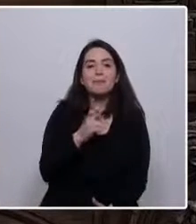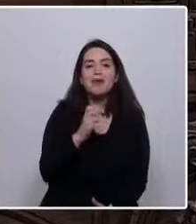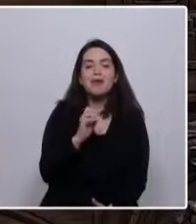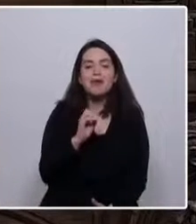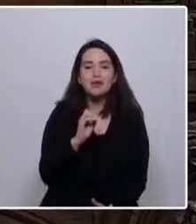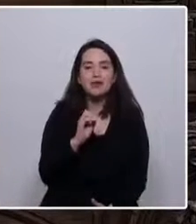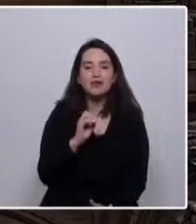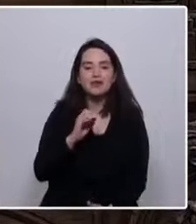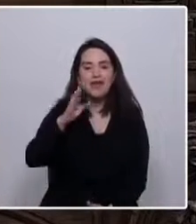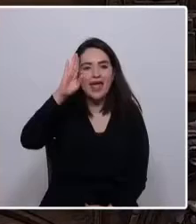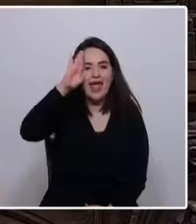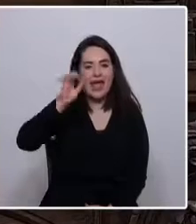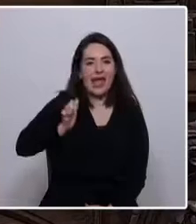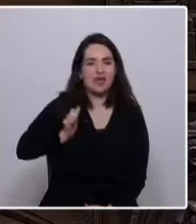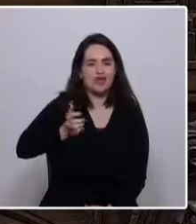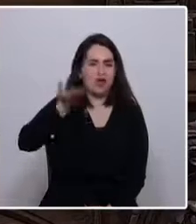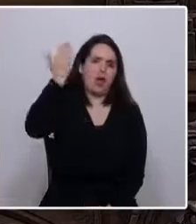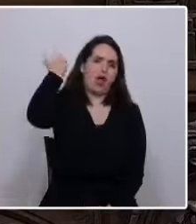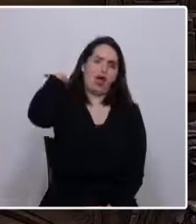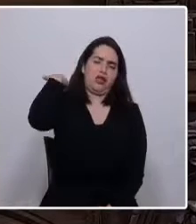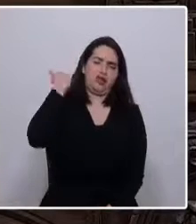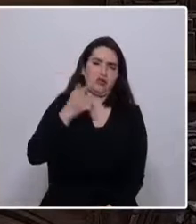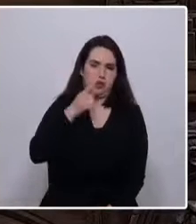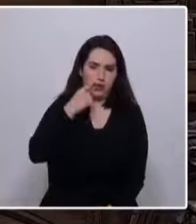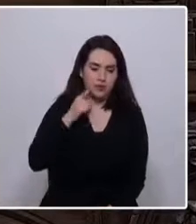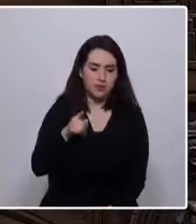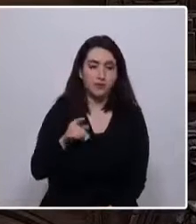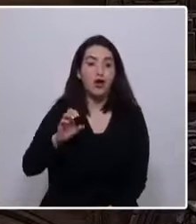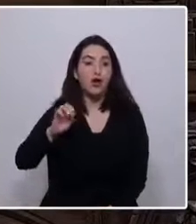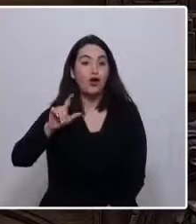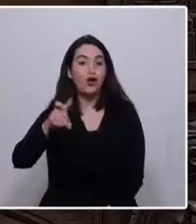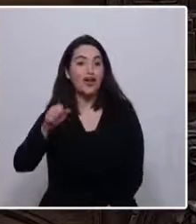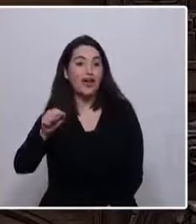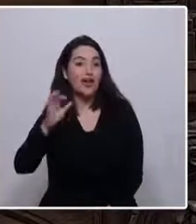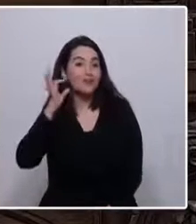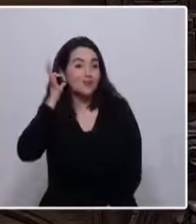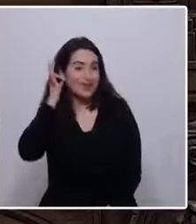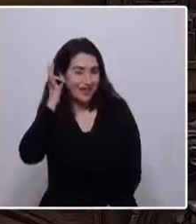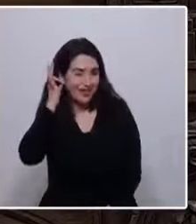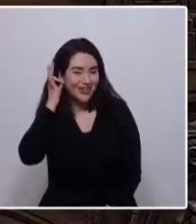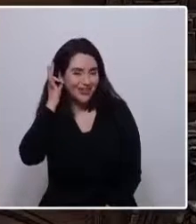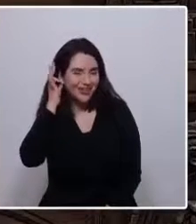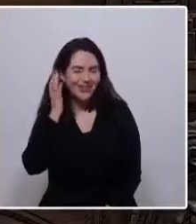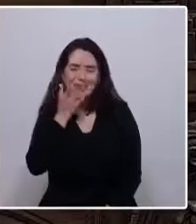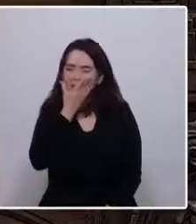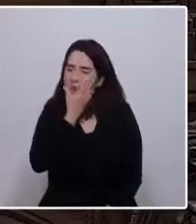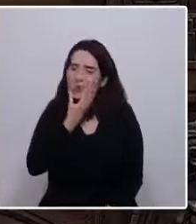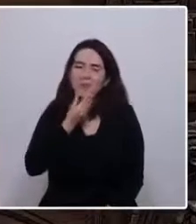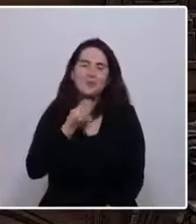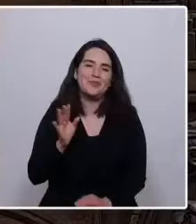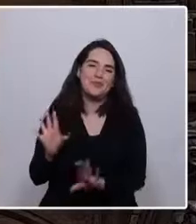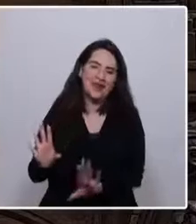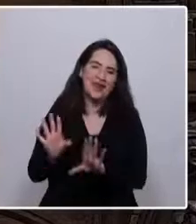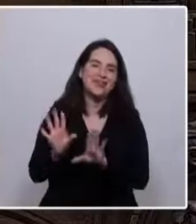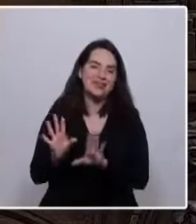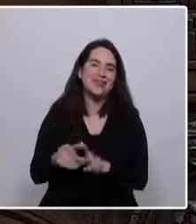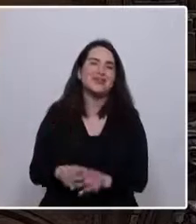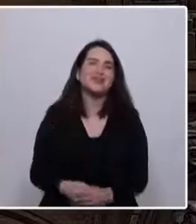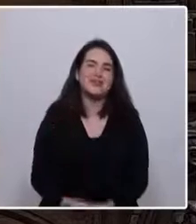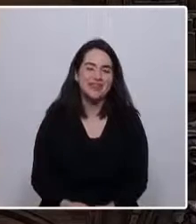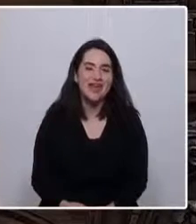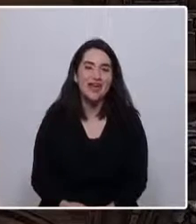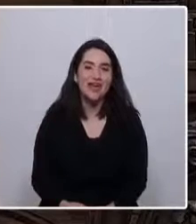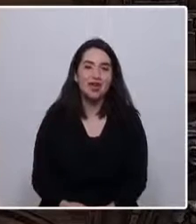ejército de esos tiempos y por oliver una mujer maravillosa quien medió de las